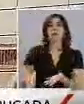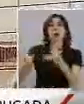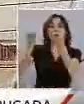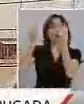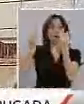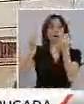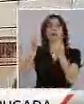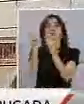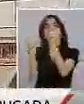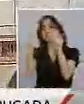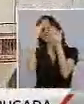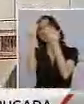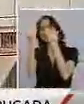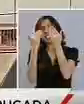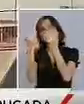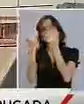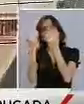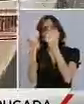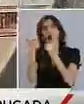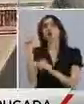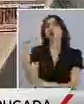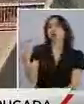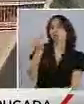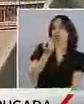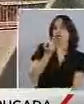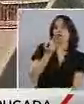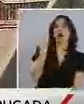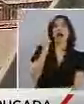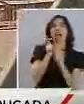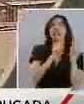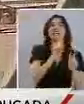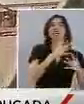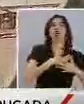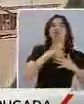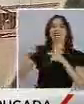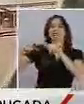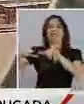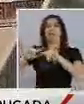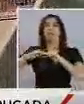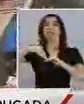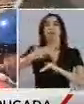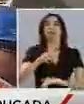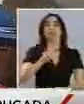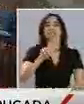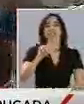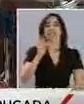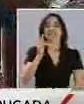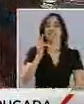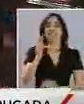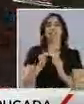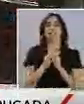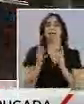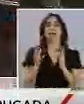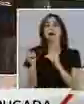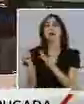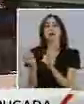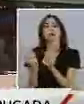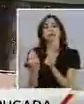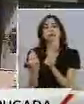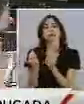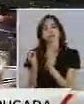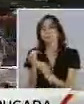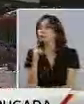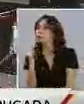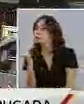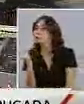porque nos dice su psicólogo Humberto Marín que antes no los quería mucho Humberto y después del 27F parece que se han puesto más que indispensable y que necesario,